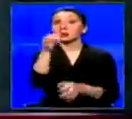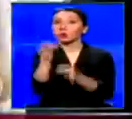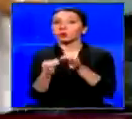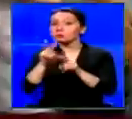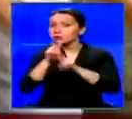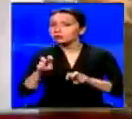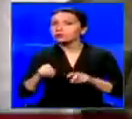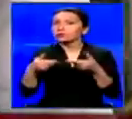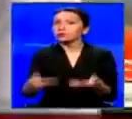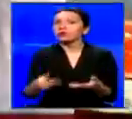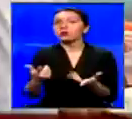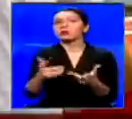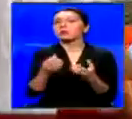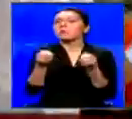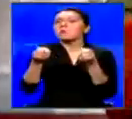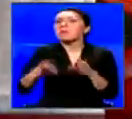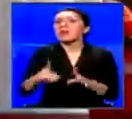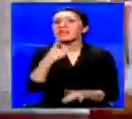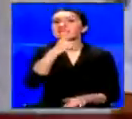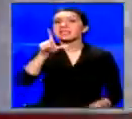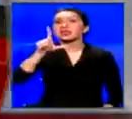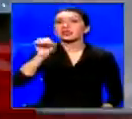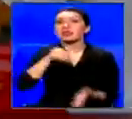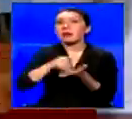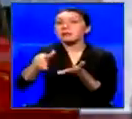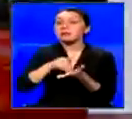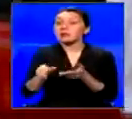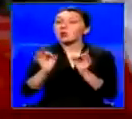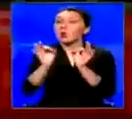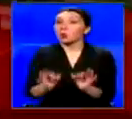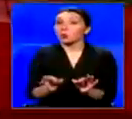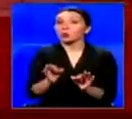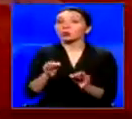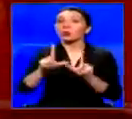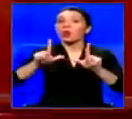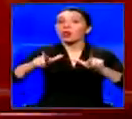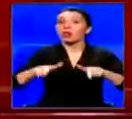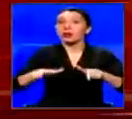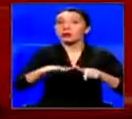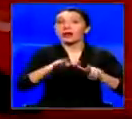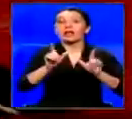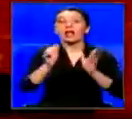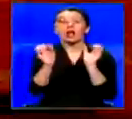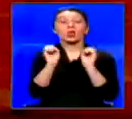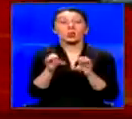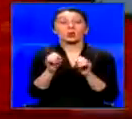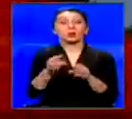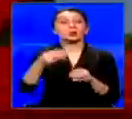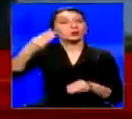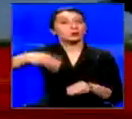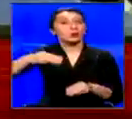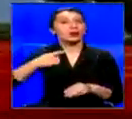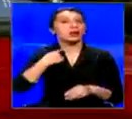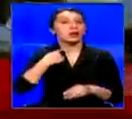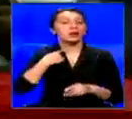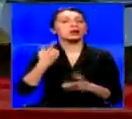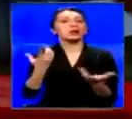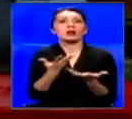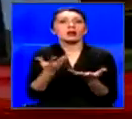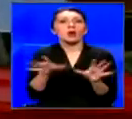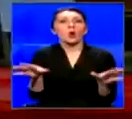investiga actualmente la supuesta pérdida de 170 millones de pesos desde el Departamento de Educación Municipal de Quilicura, que habrían